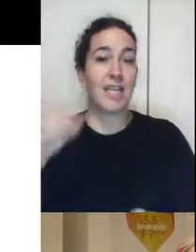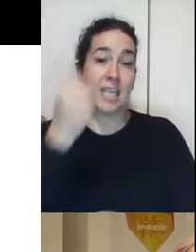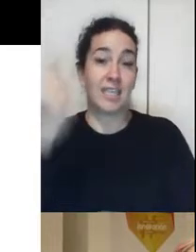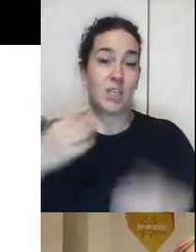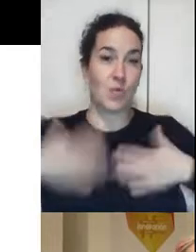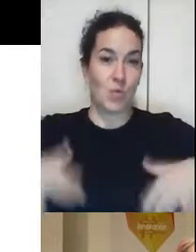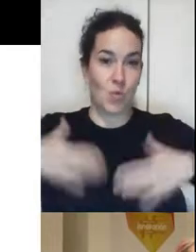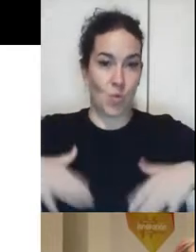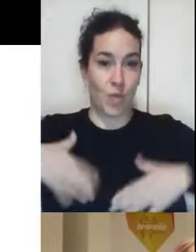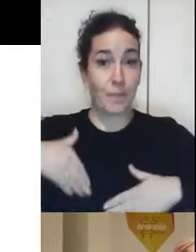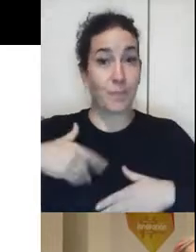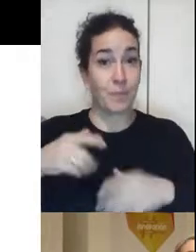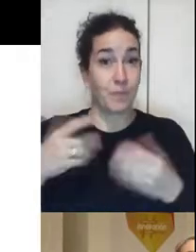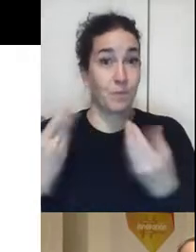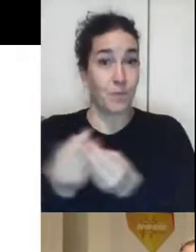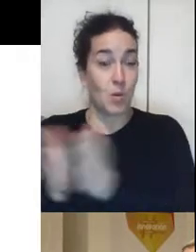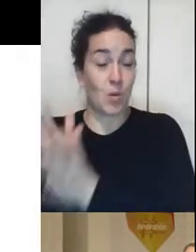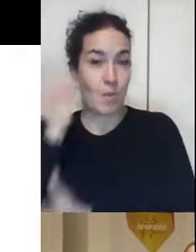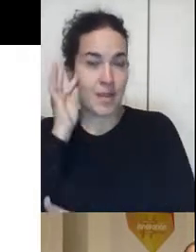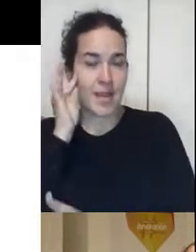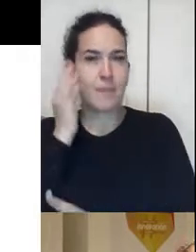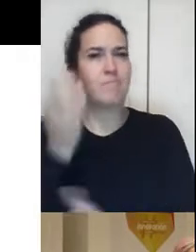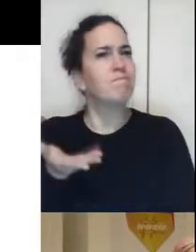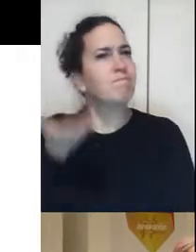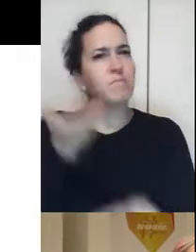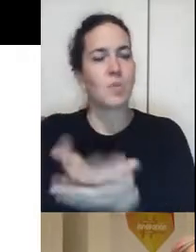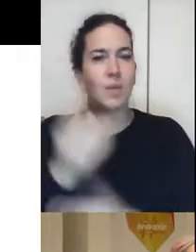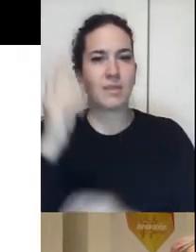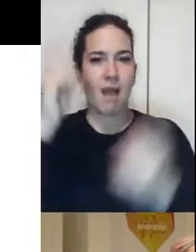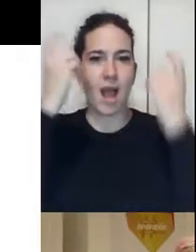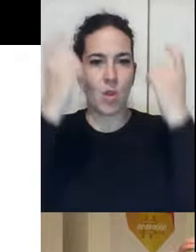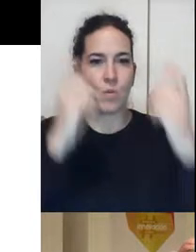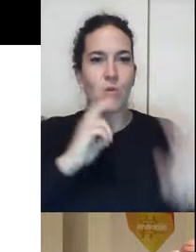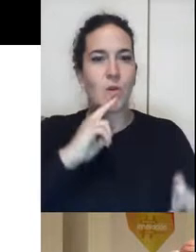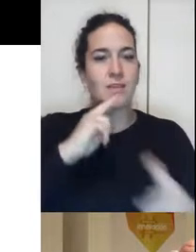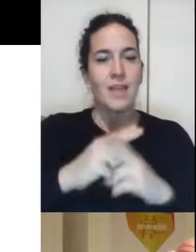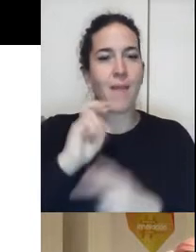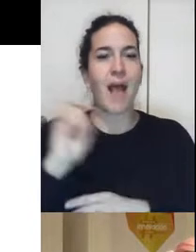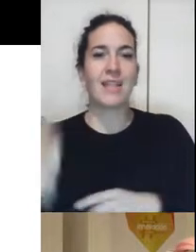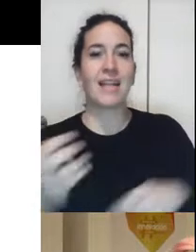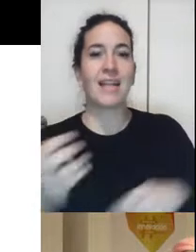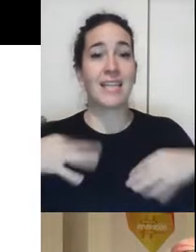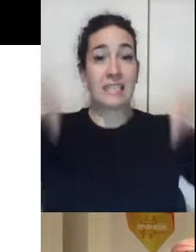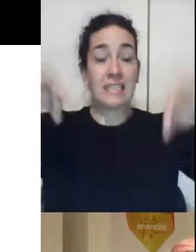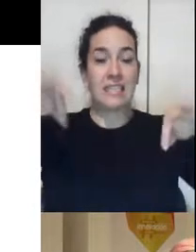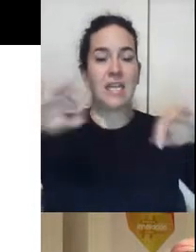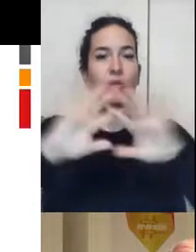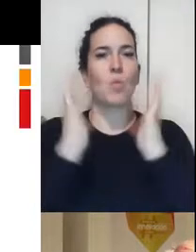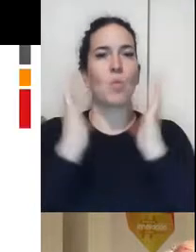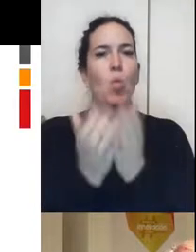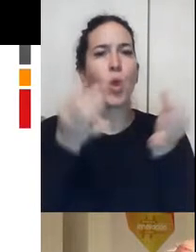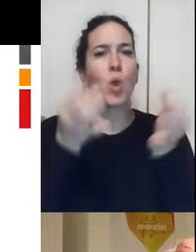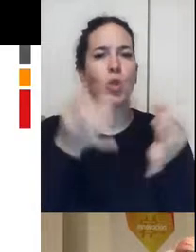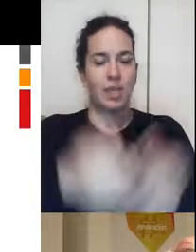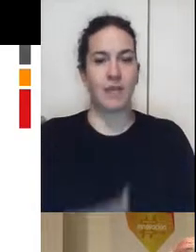una propuesta a los alumnos denominada Alternativas Textiles para un Mundo Más Sostenible.